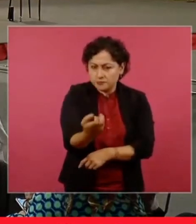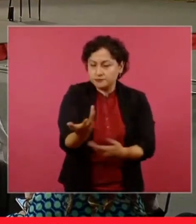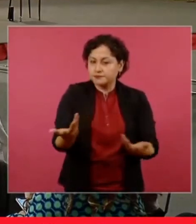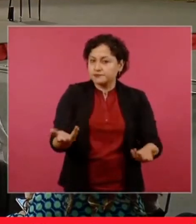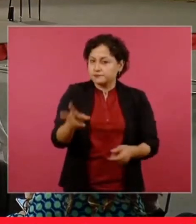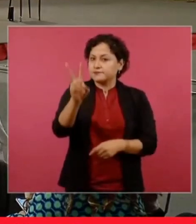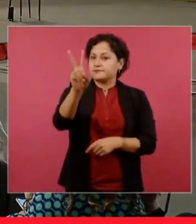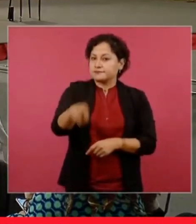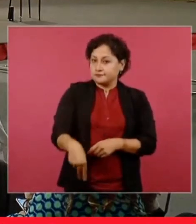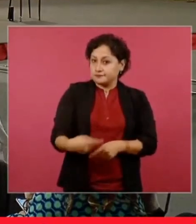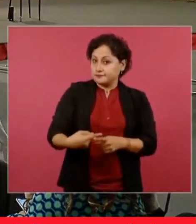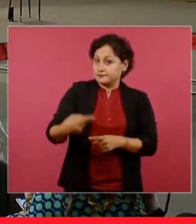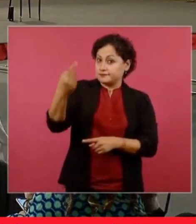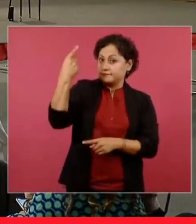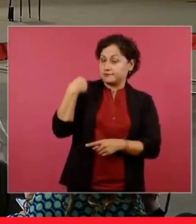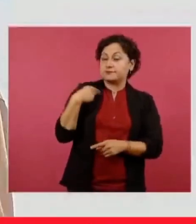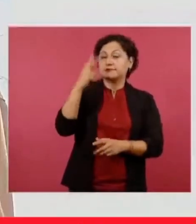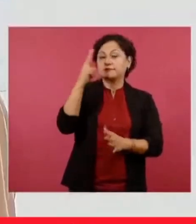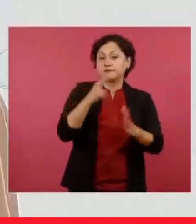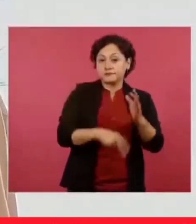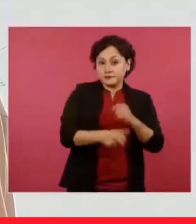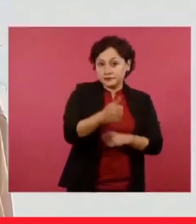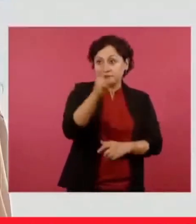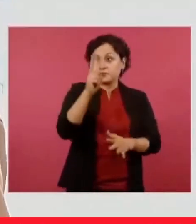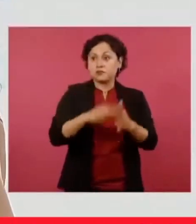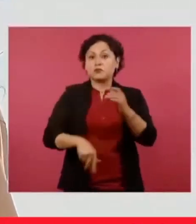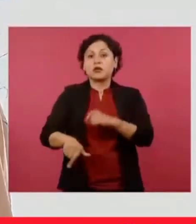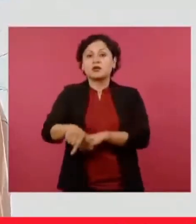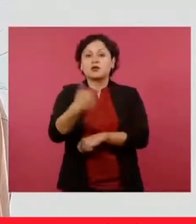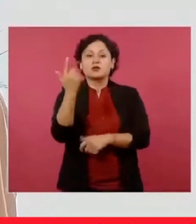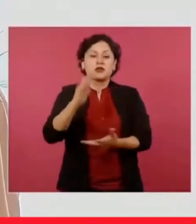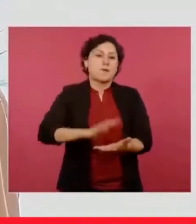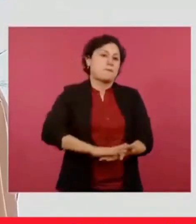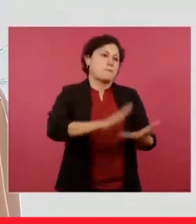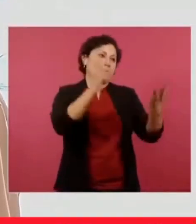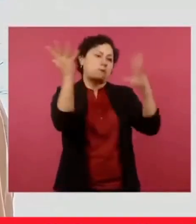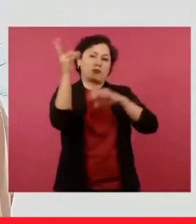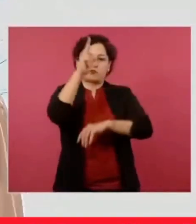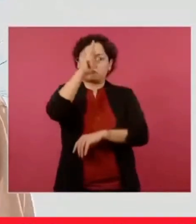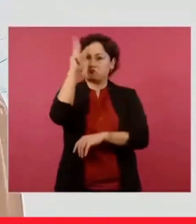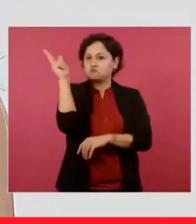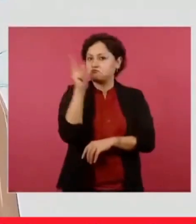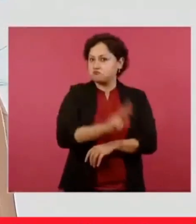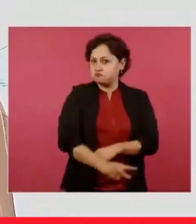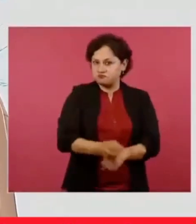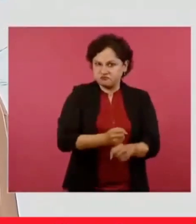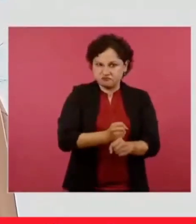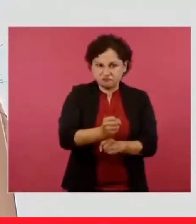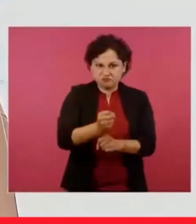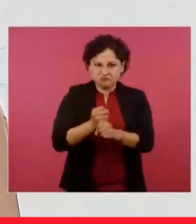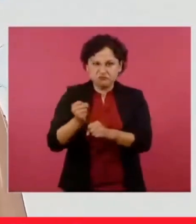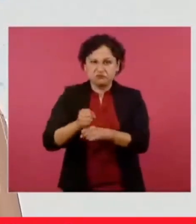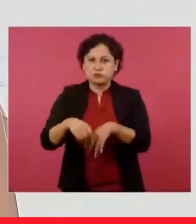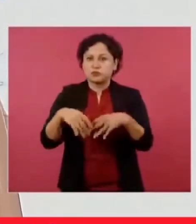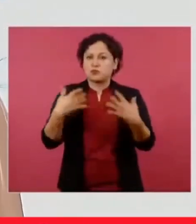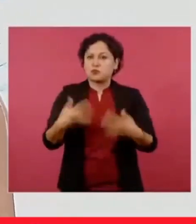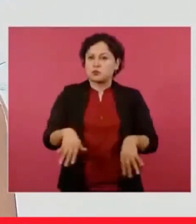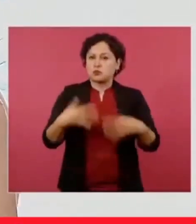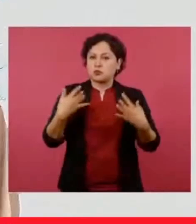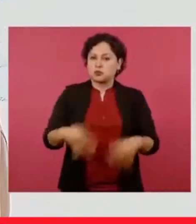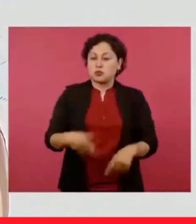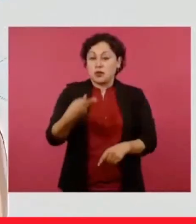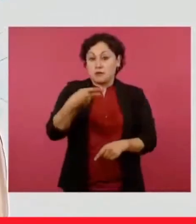más violentos de tiempos recientes, algo que los medios de comunicación omiten para presentar a los comicios actuales como los